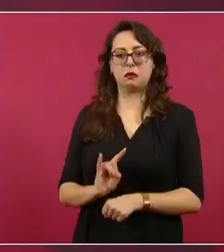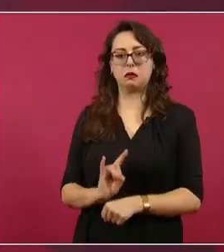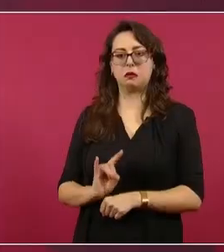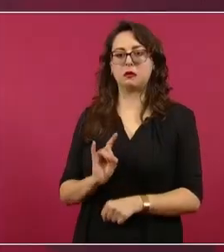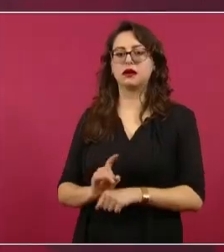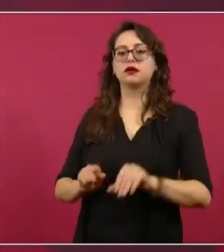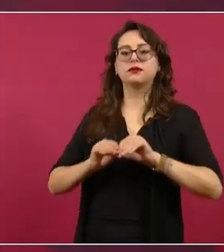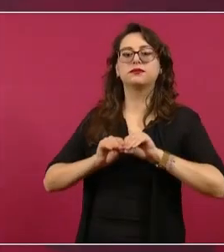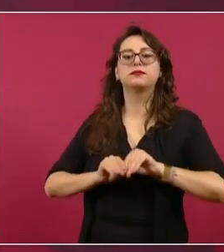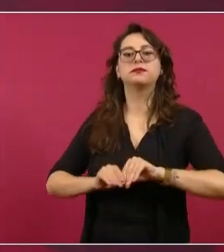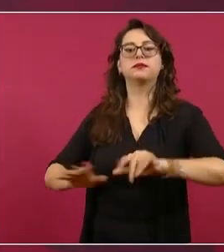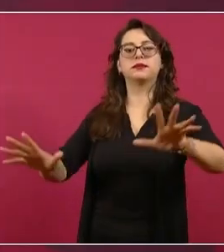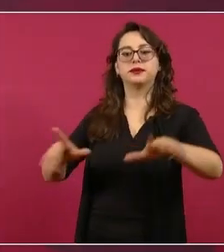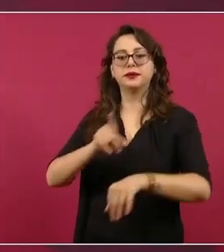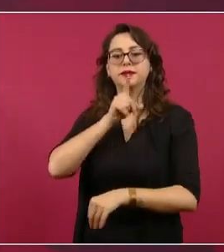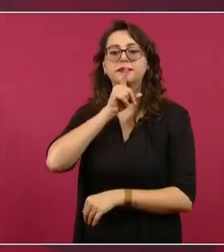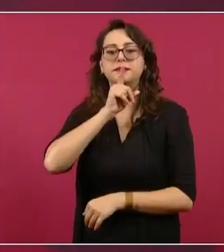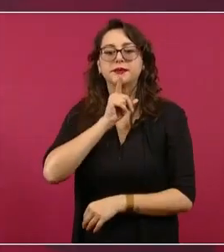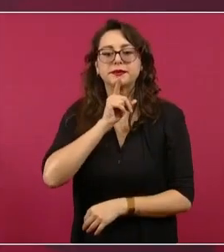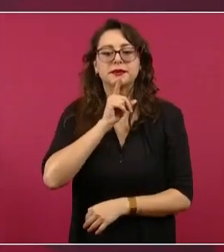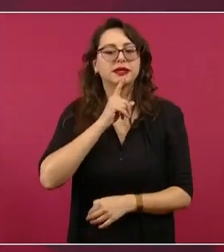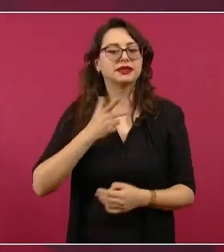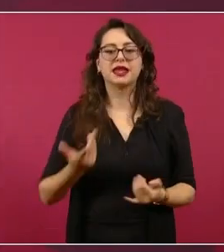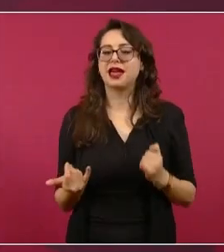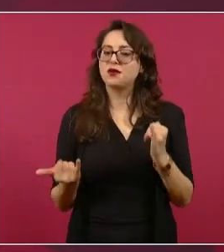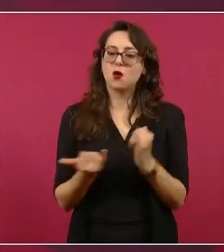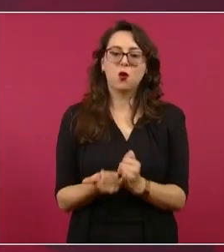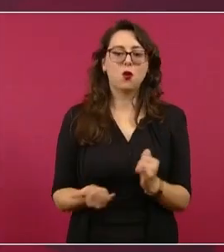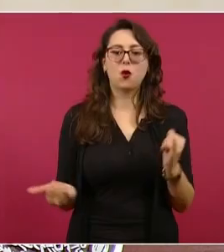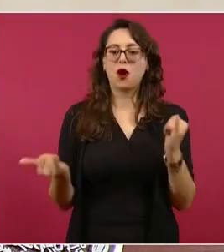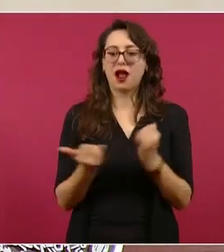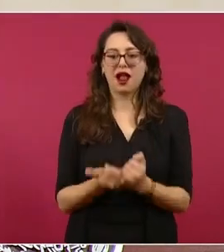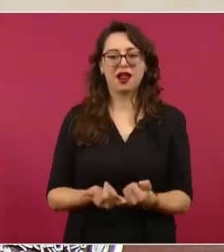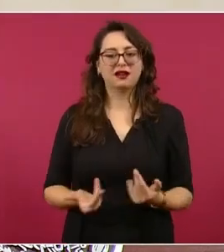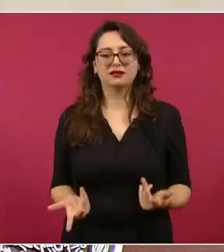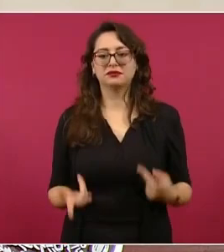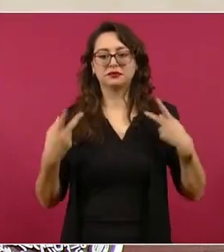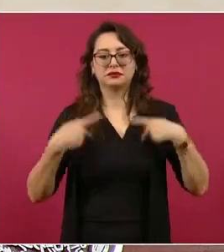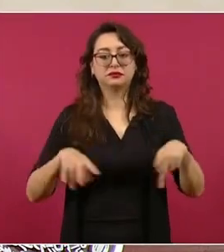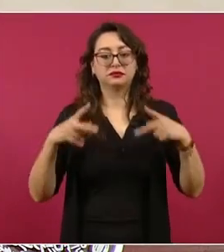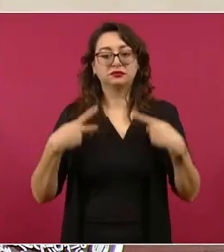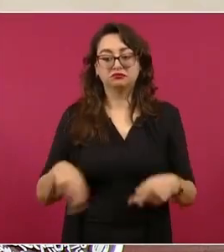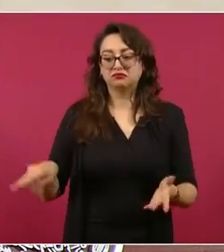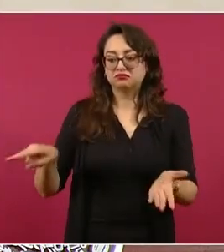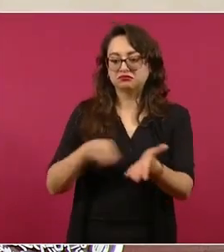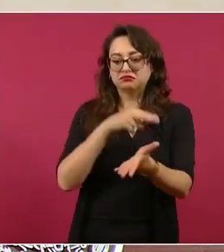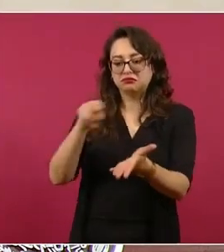participantes o presuntos participantes en Ayotzinapa, fueron torturados.